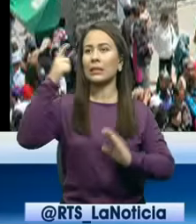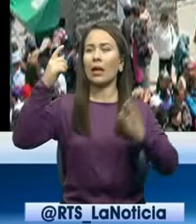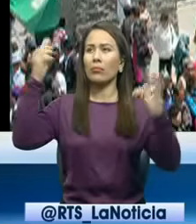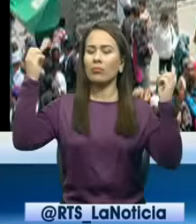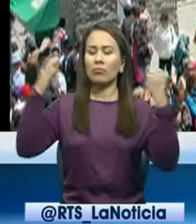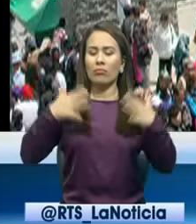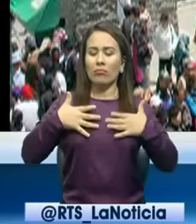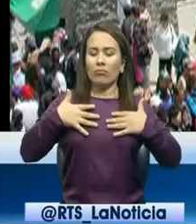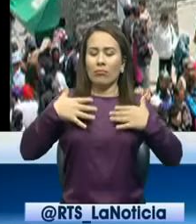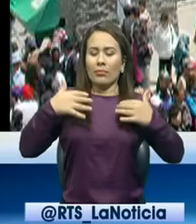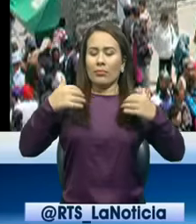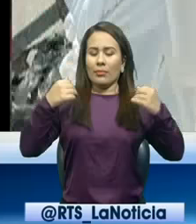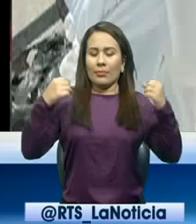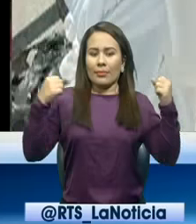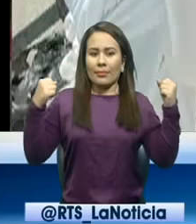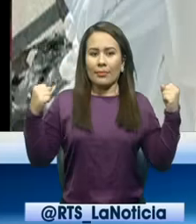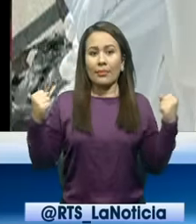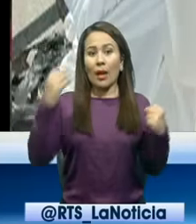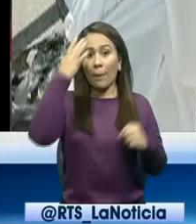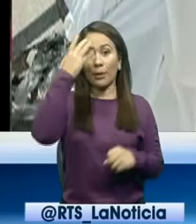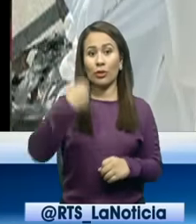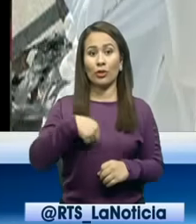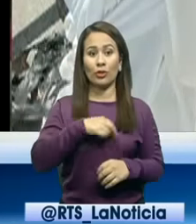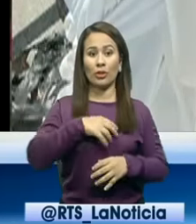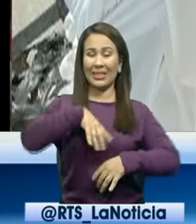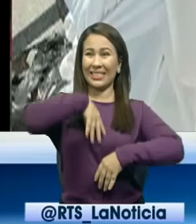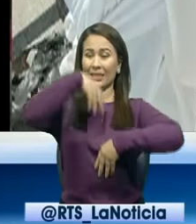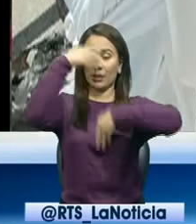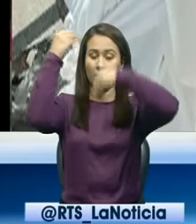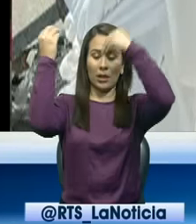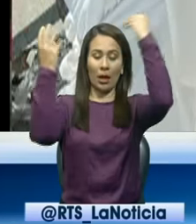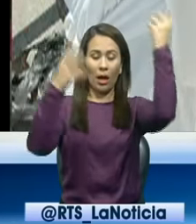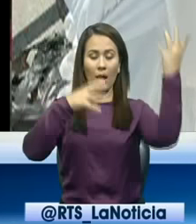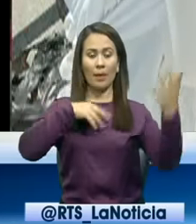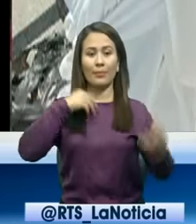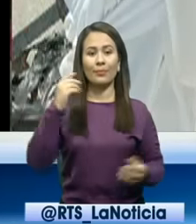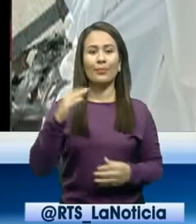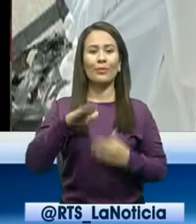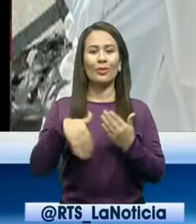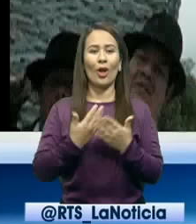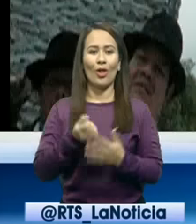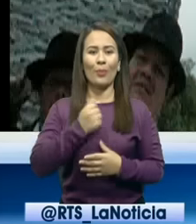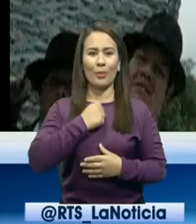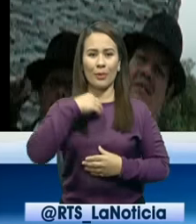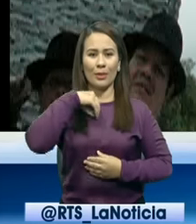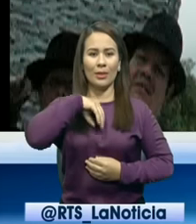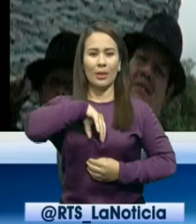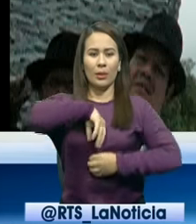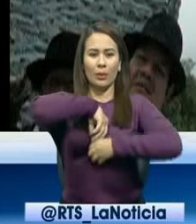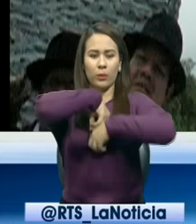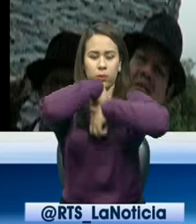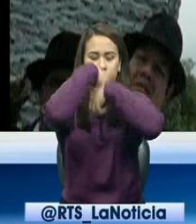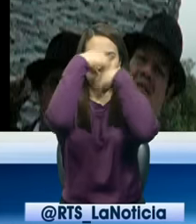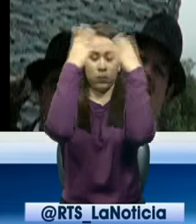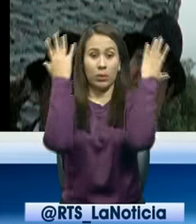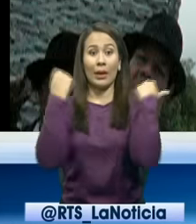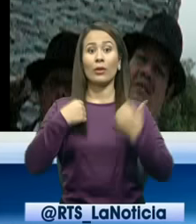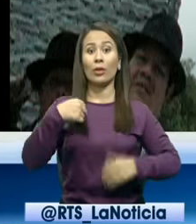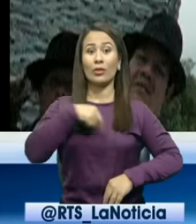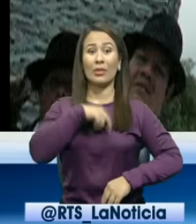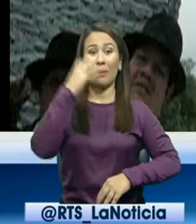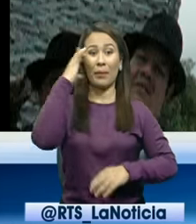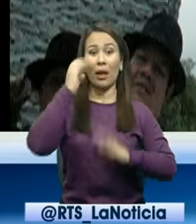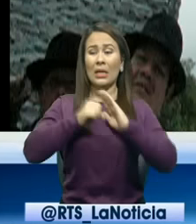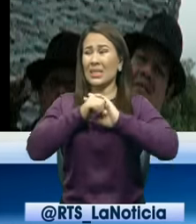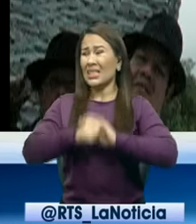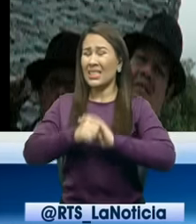energía, porque sacamos toda la energía. Y creo que es una forma de sacar el estrés, ¿no? O sea, se inicia el